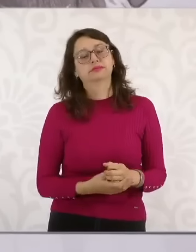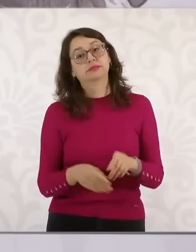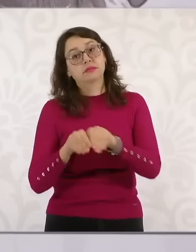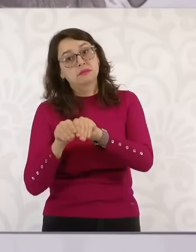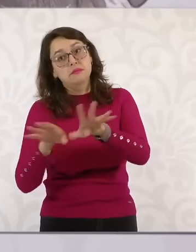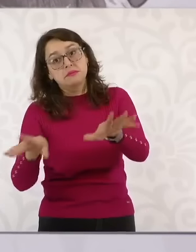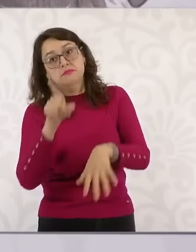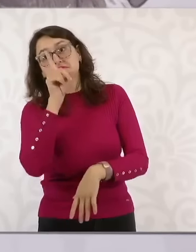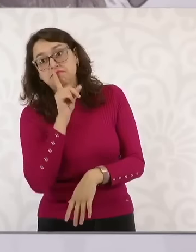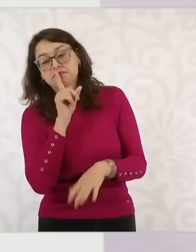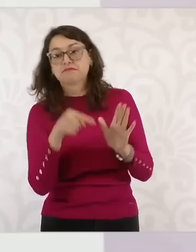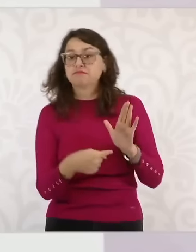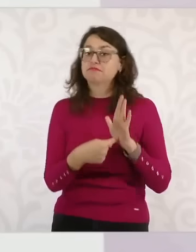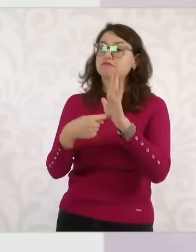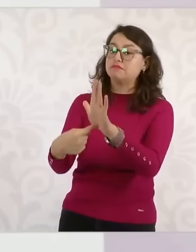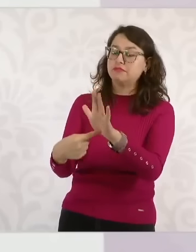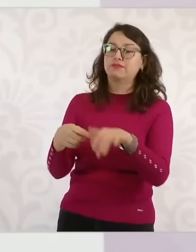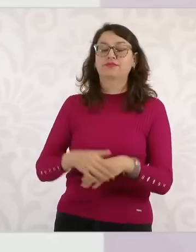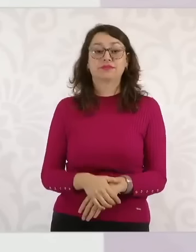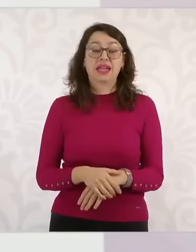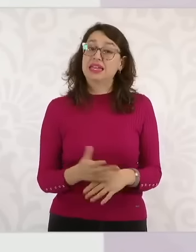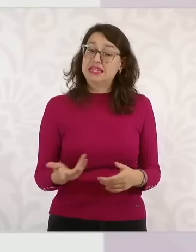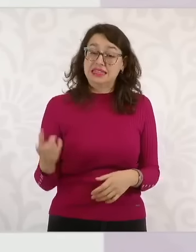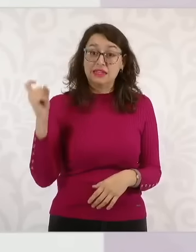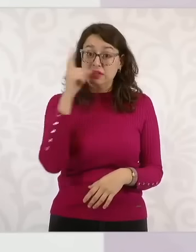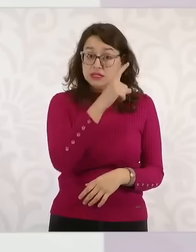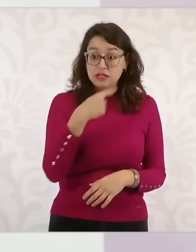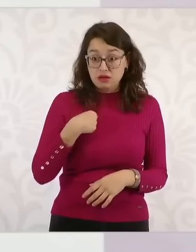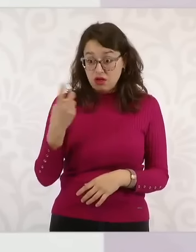el límite entre la censura es muy complejo.